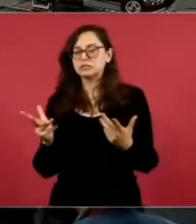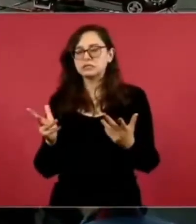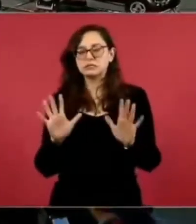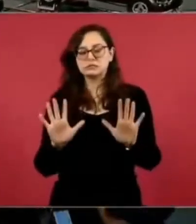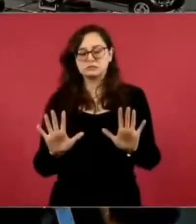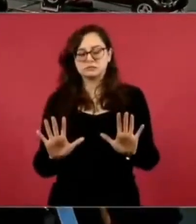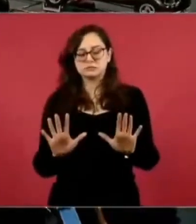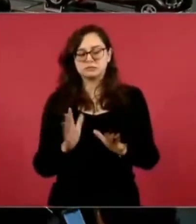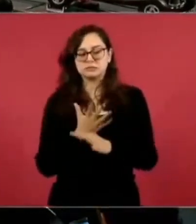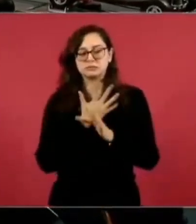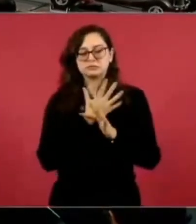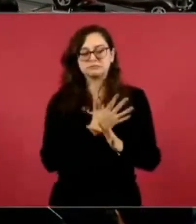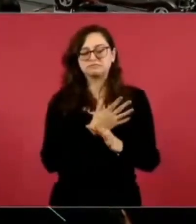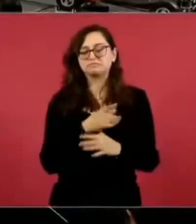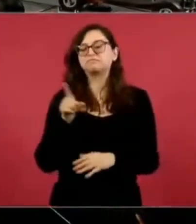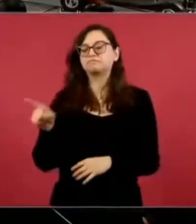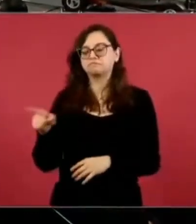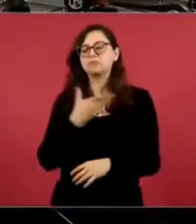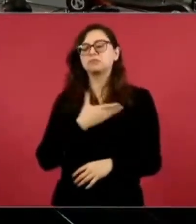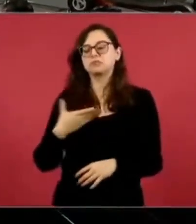Cárdenas tenía razón